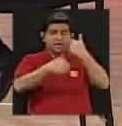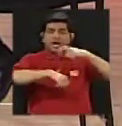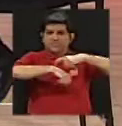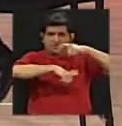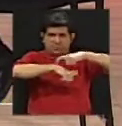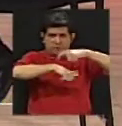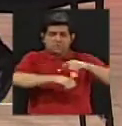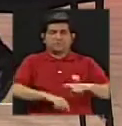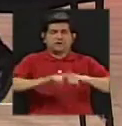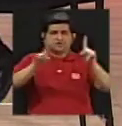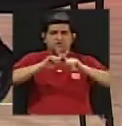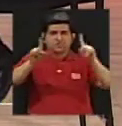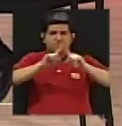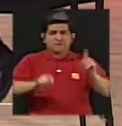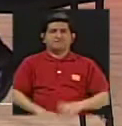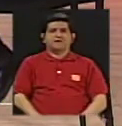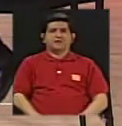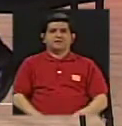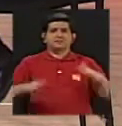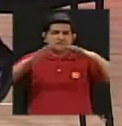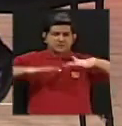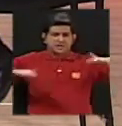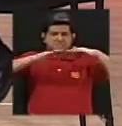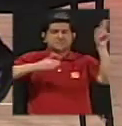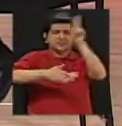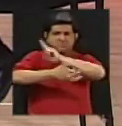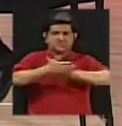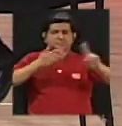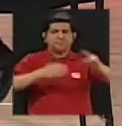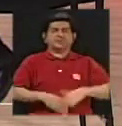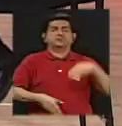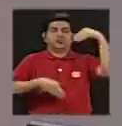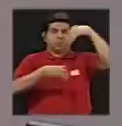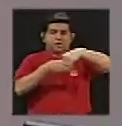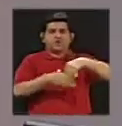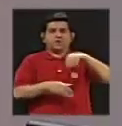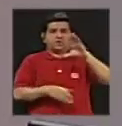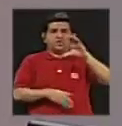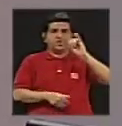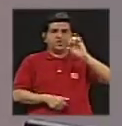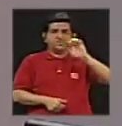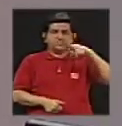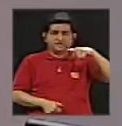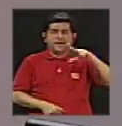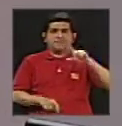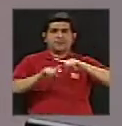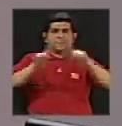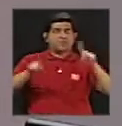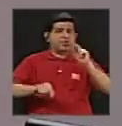anteriores desde distintas instancias de la universidad, incluido el CIEP, pero no solamente el CIEP.